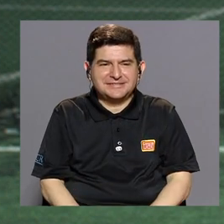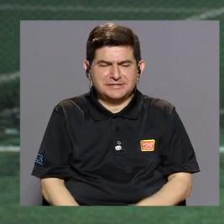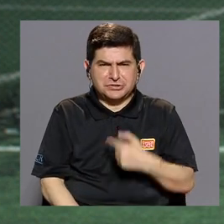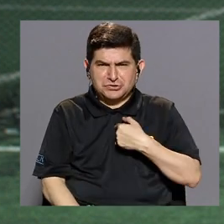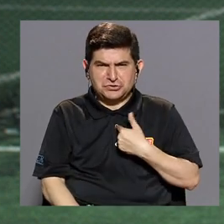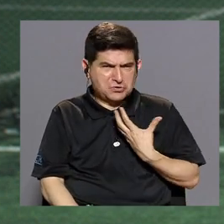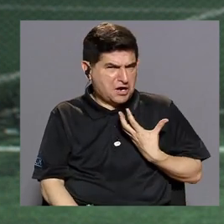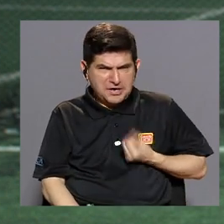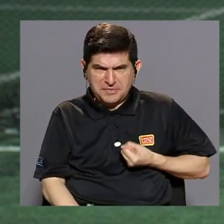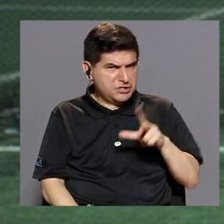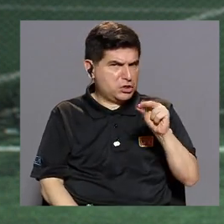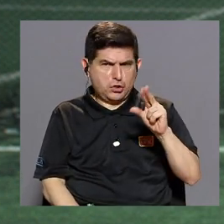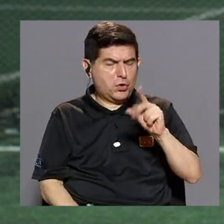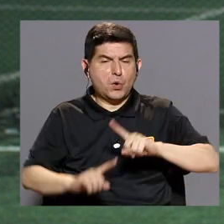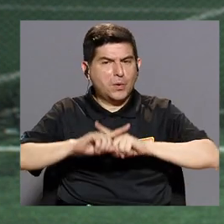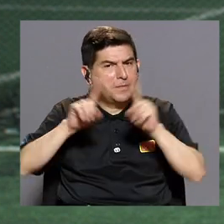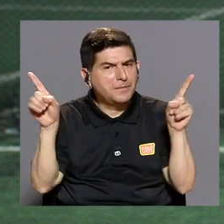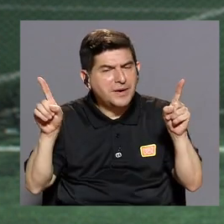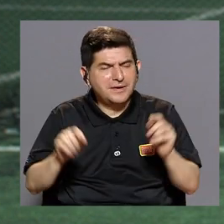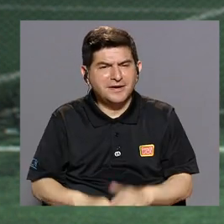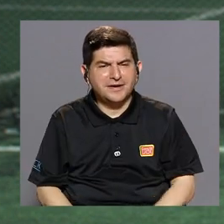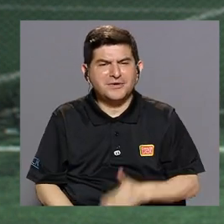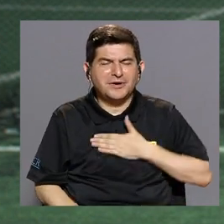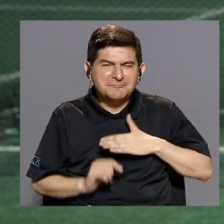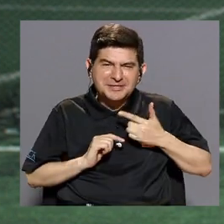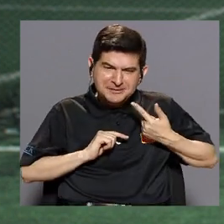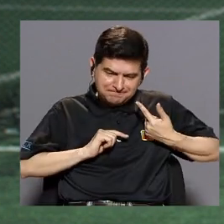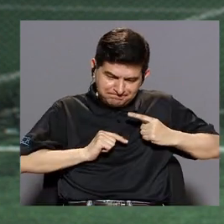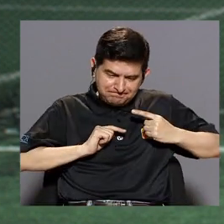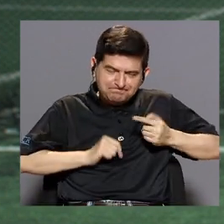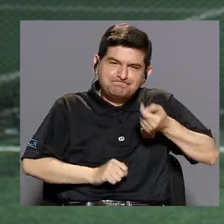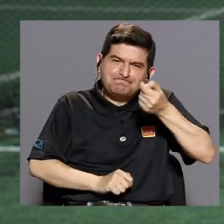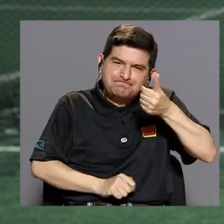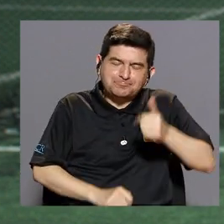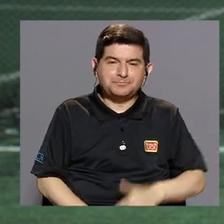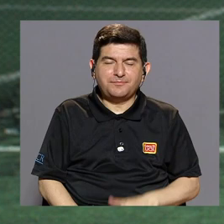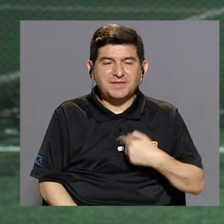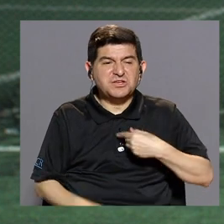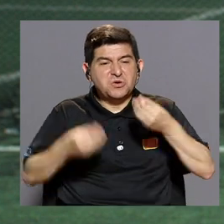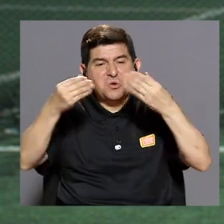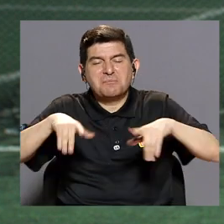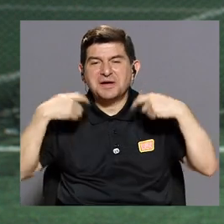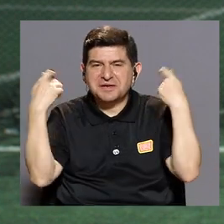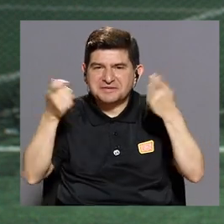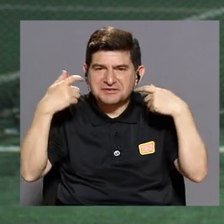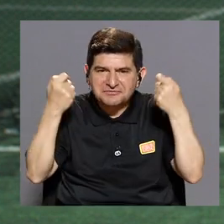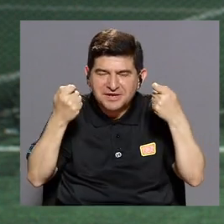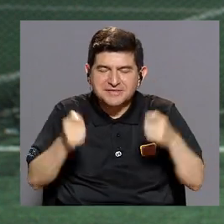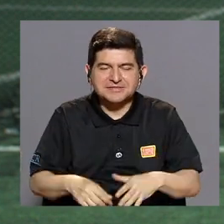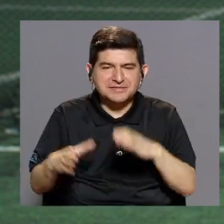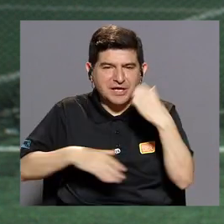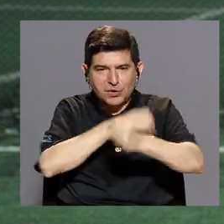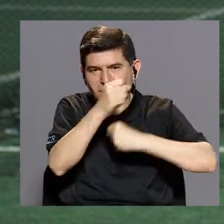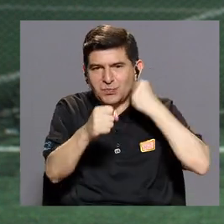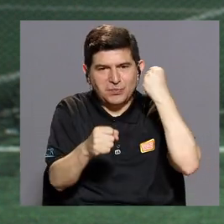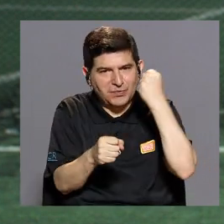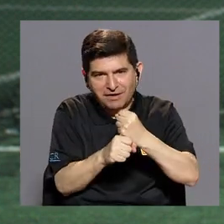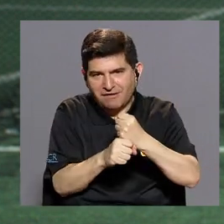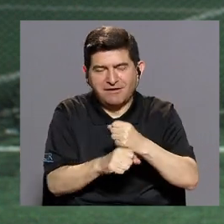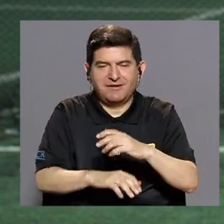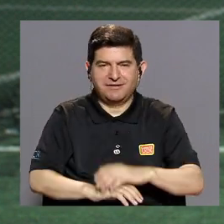no la que me arrepiento, porque no me arrepiento, sino como que tal vez me duele un poco, ¿verdad? Uh-huh. Me perdí fiestas,